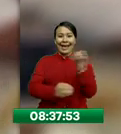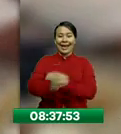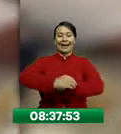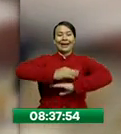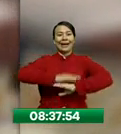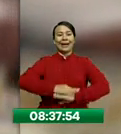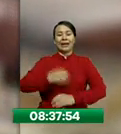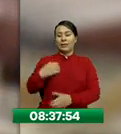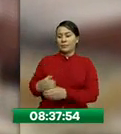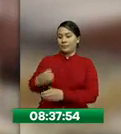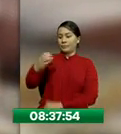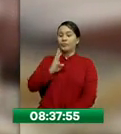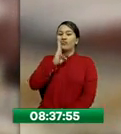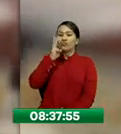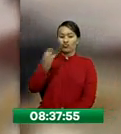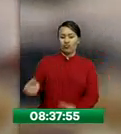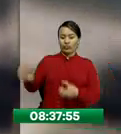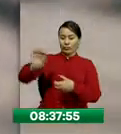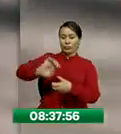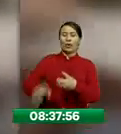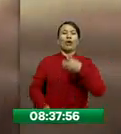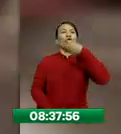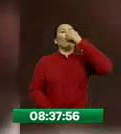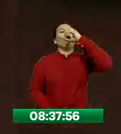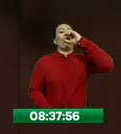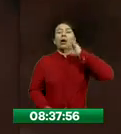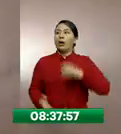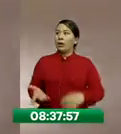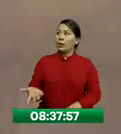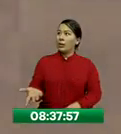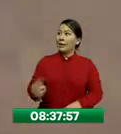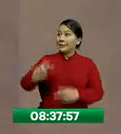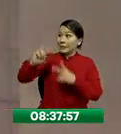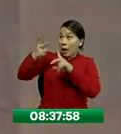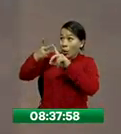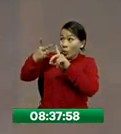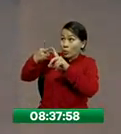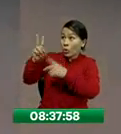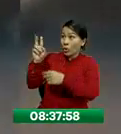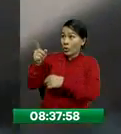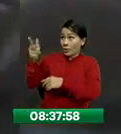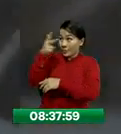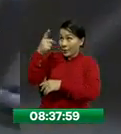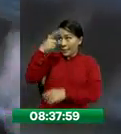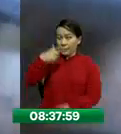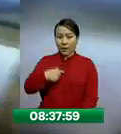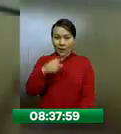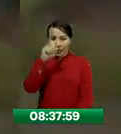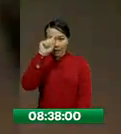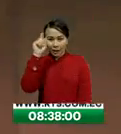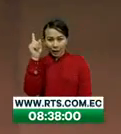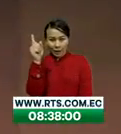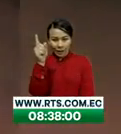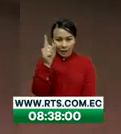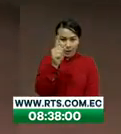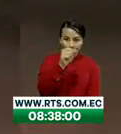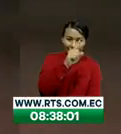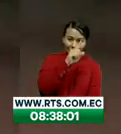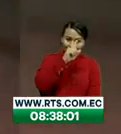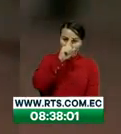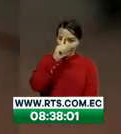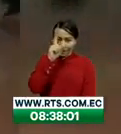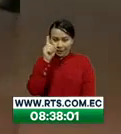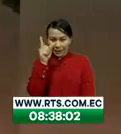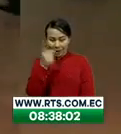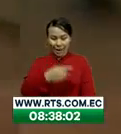una botella de licor y un vaso servido. En el segundo video, otro oficial se tambalea caminando a uno de los cubículos